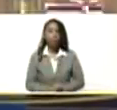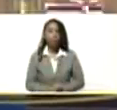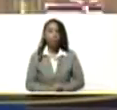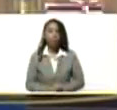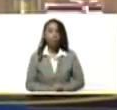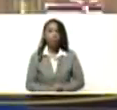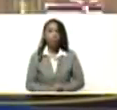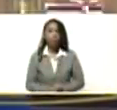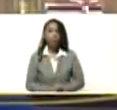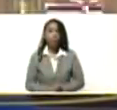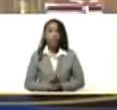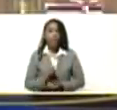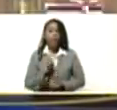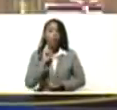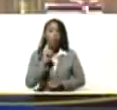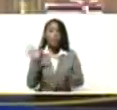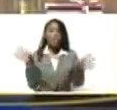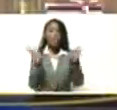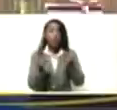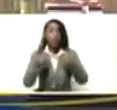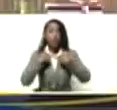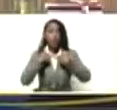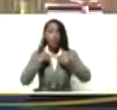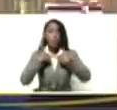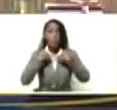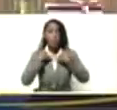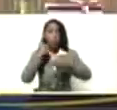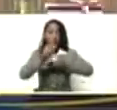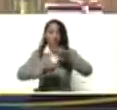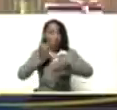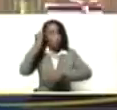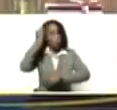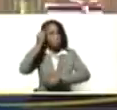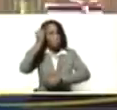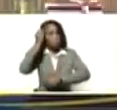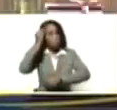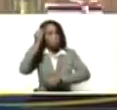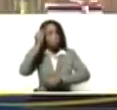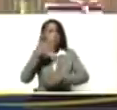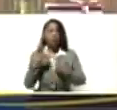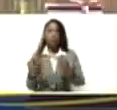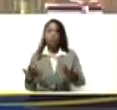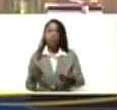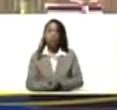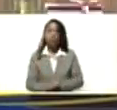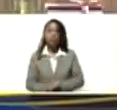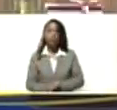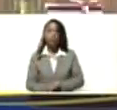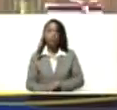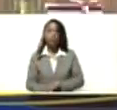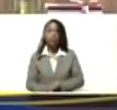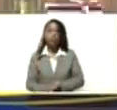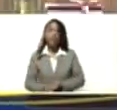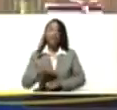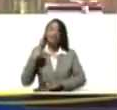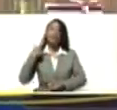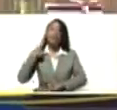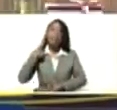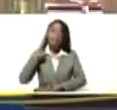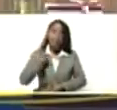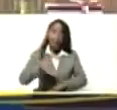y una de las conclusiones que yo llego es que tenemos que cuidar más a